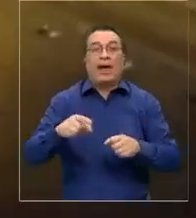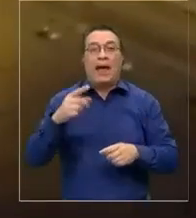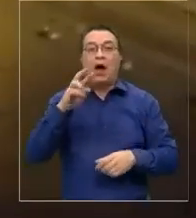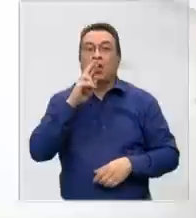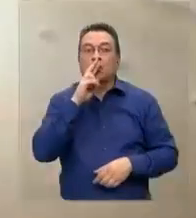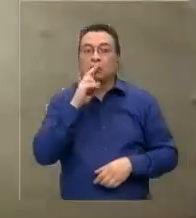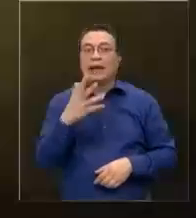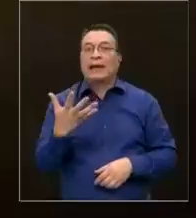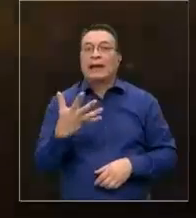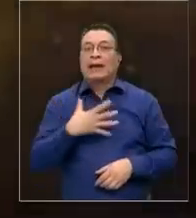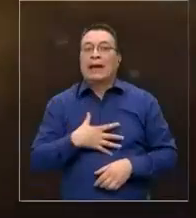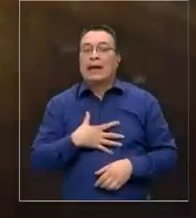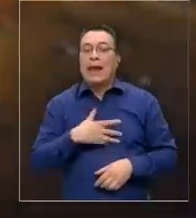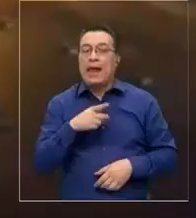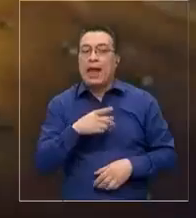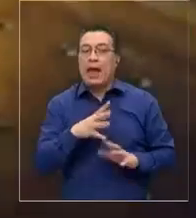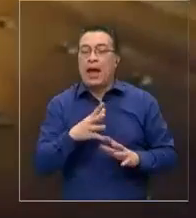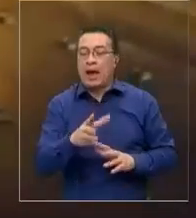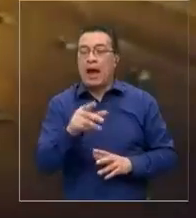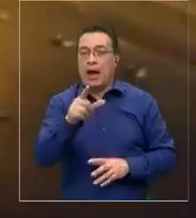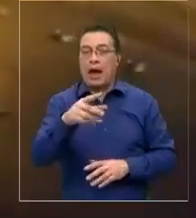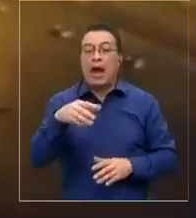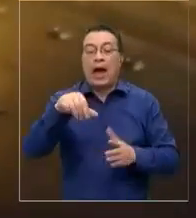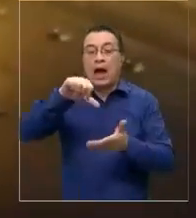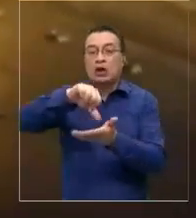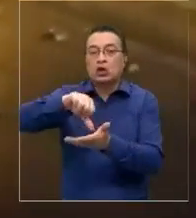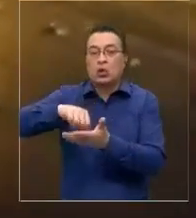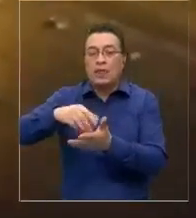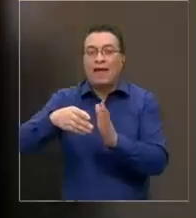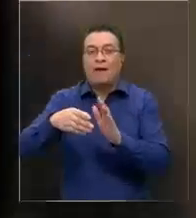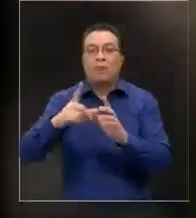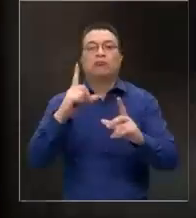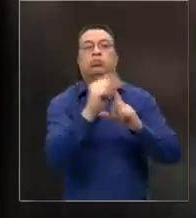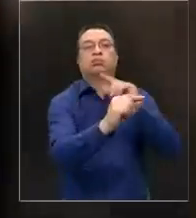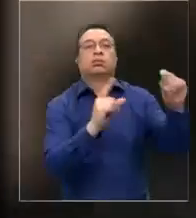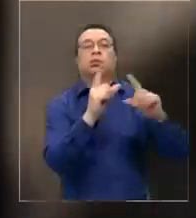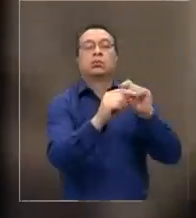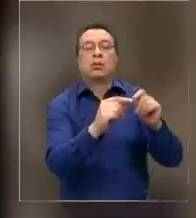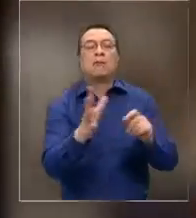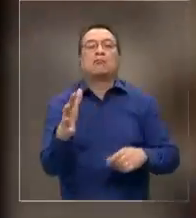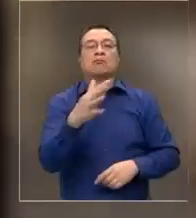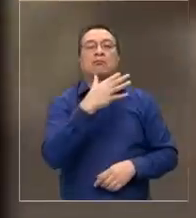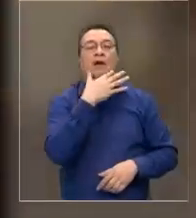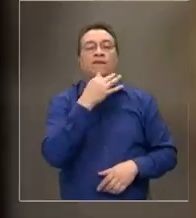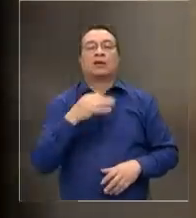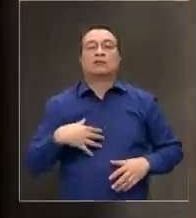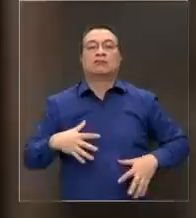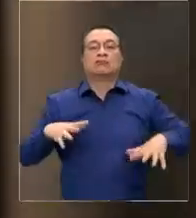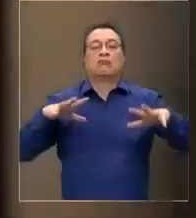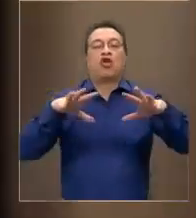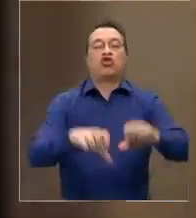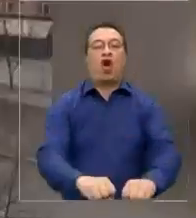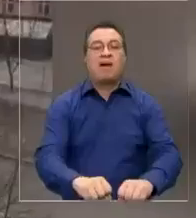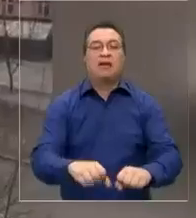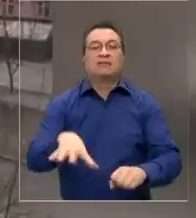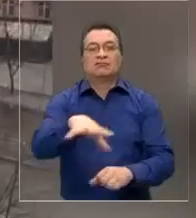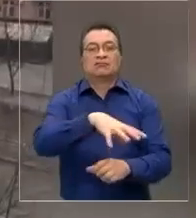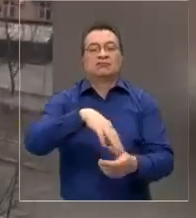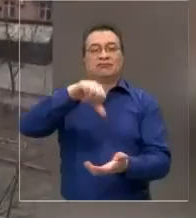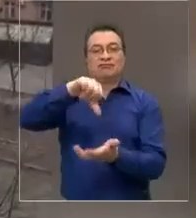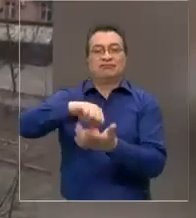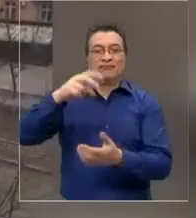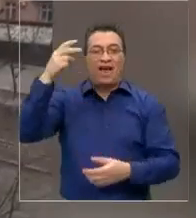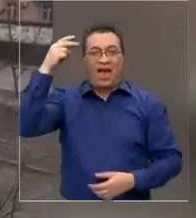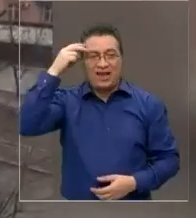Rusia es desalojar las principales ciudades de Ucrania y así hacer más fácil una operación de toma de la capital